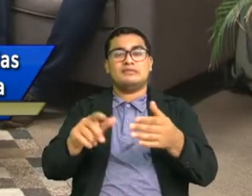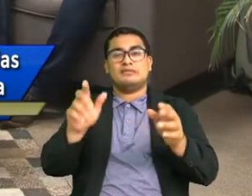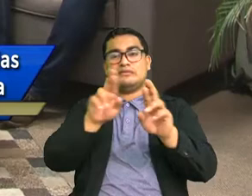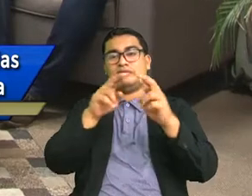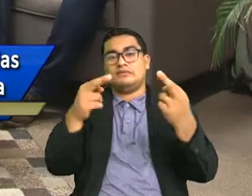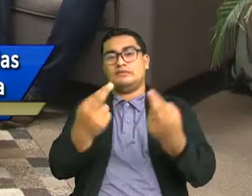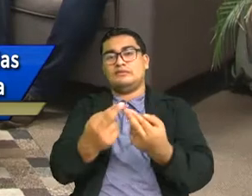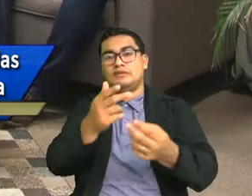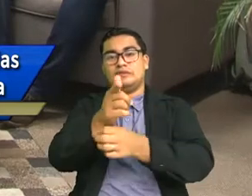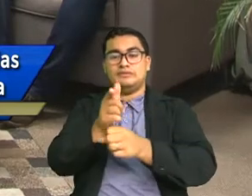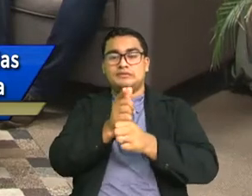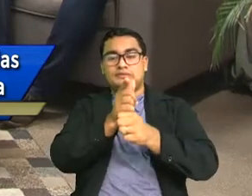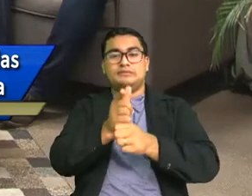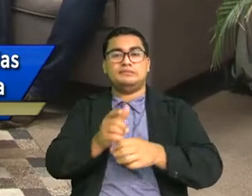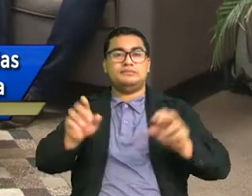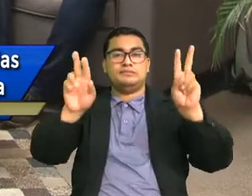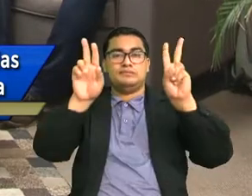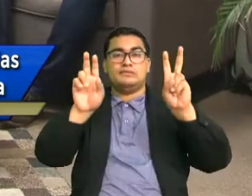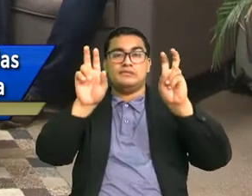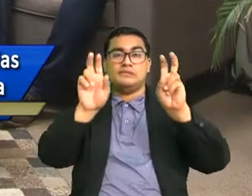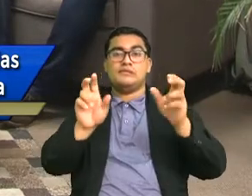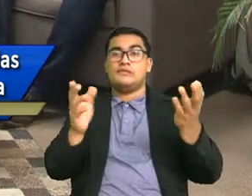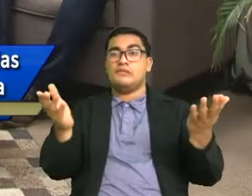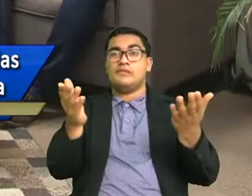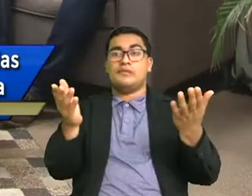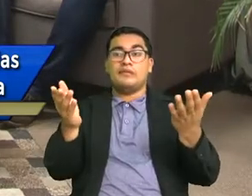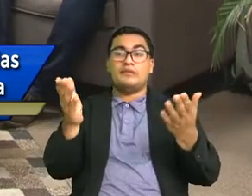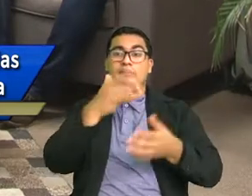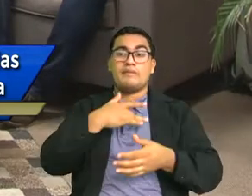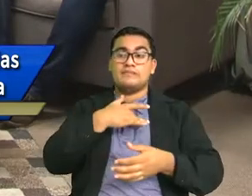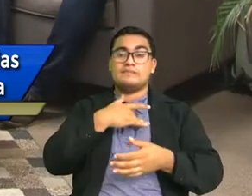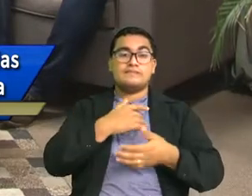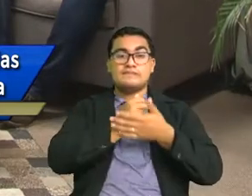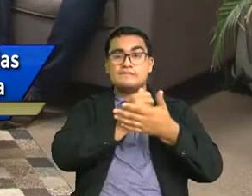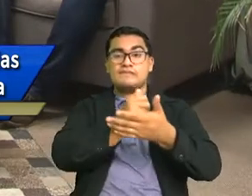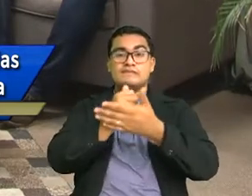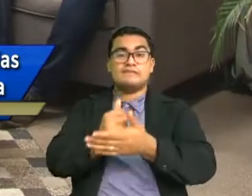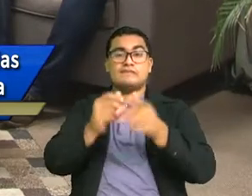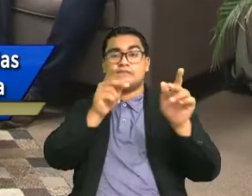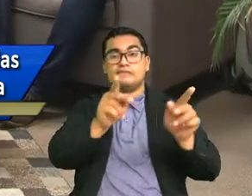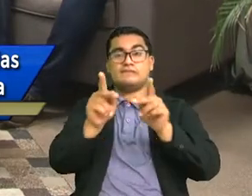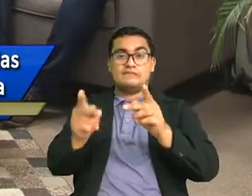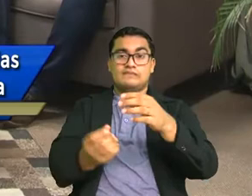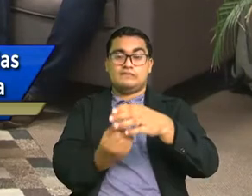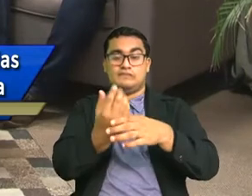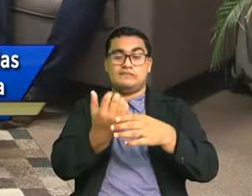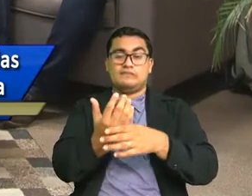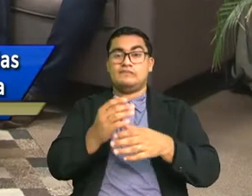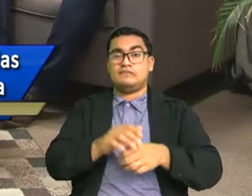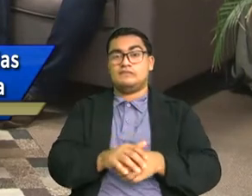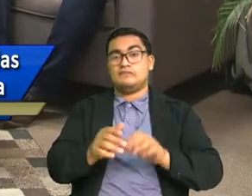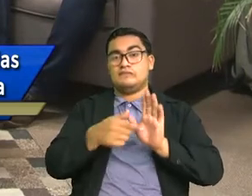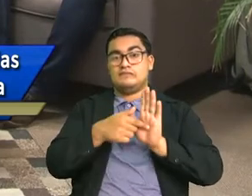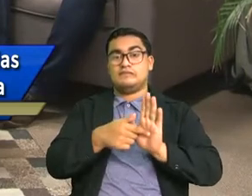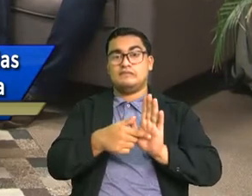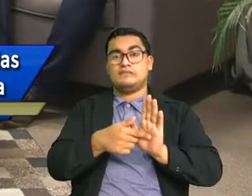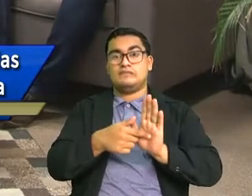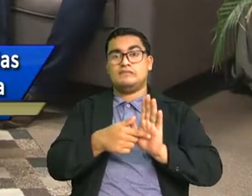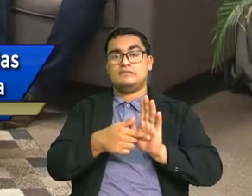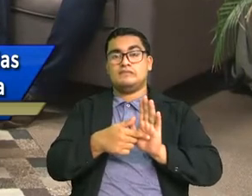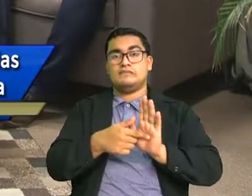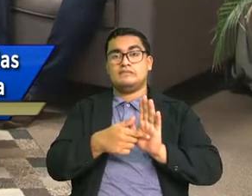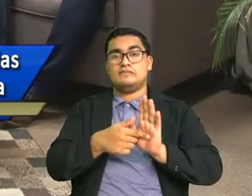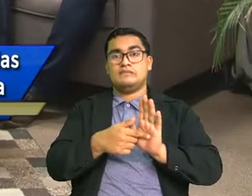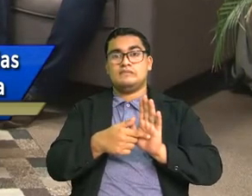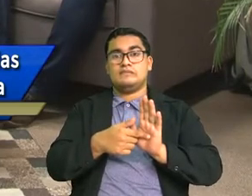de manera que la temática se adecua a la necesidad actual del momento es contextual es decir si en este momento vamos a estamos